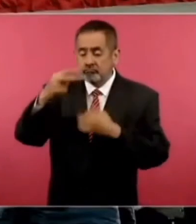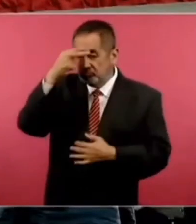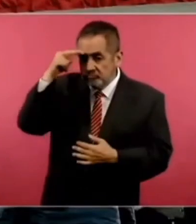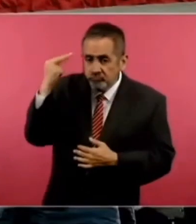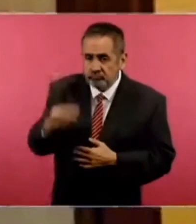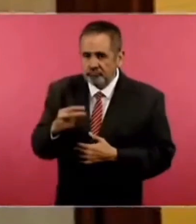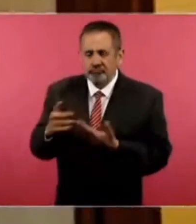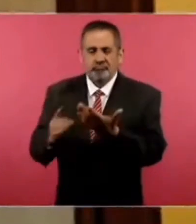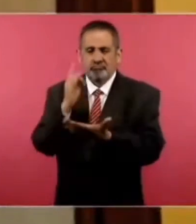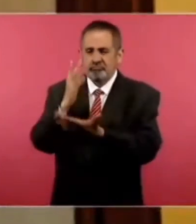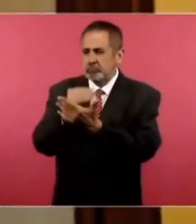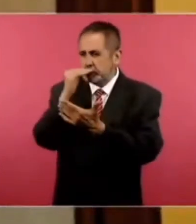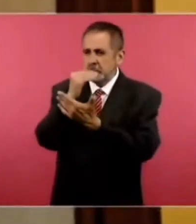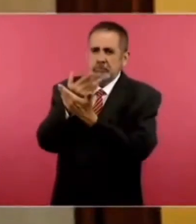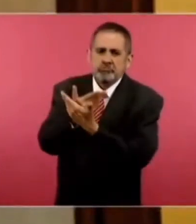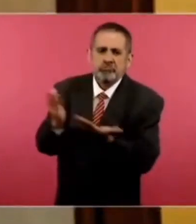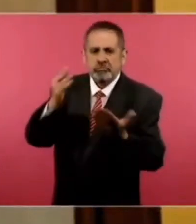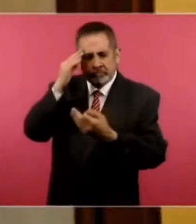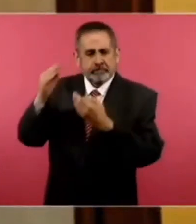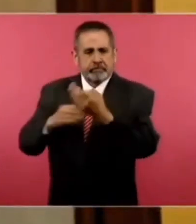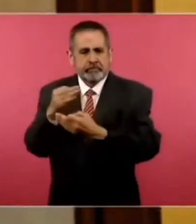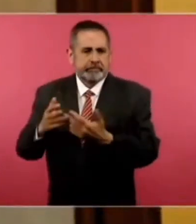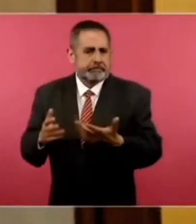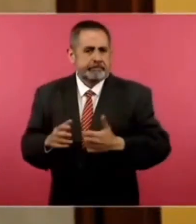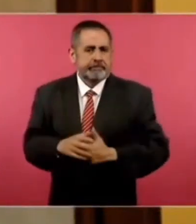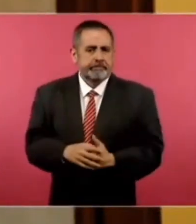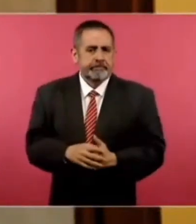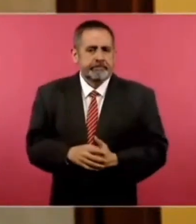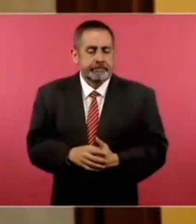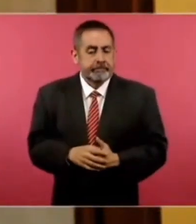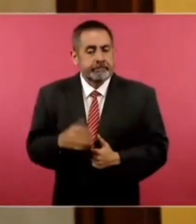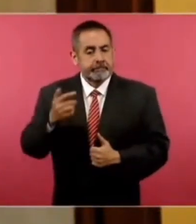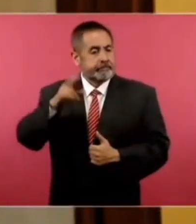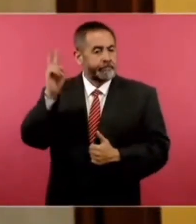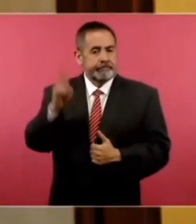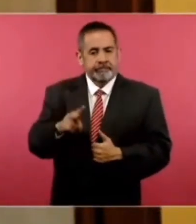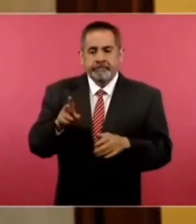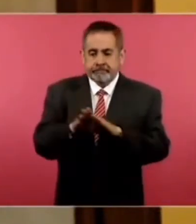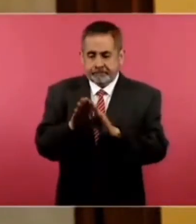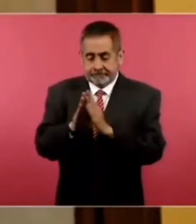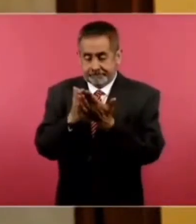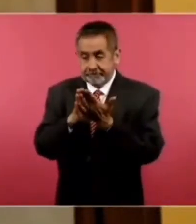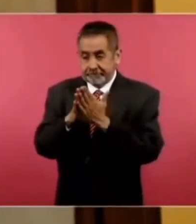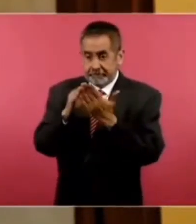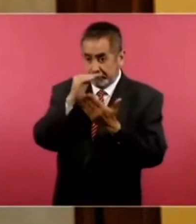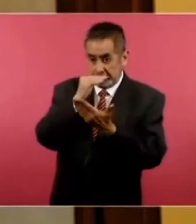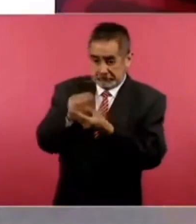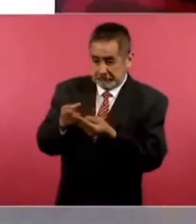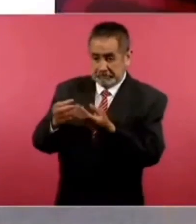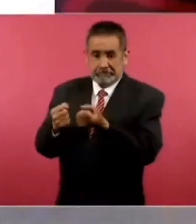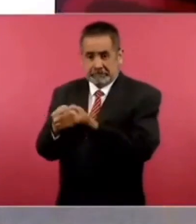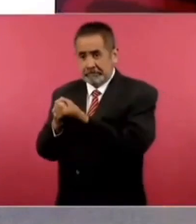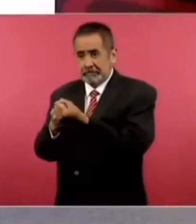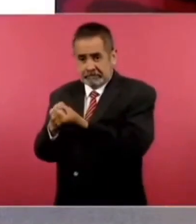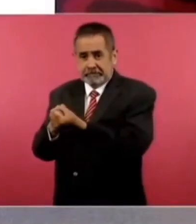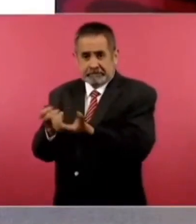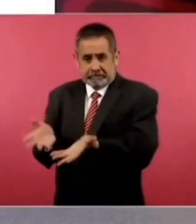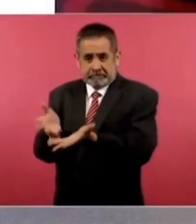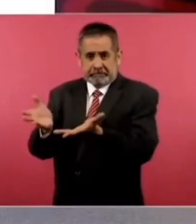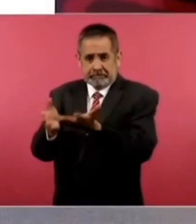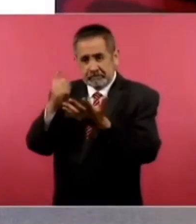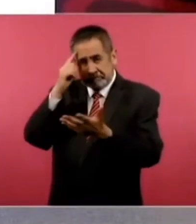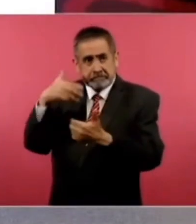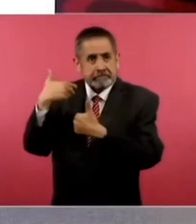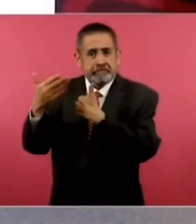el único texto gratuito. En efecto, como el libro gratuito servía de base en las pruebas